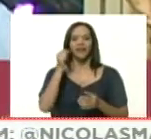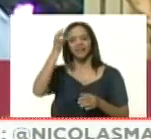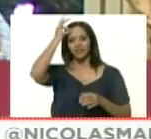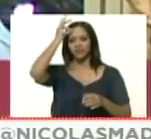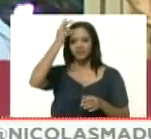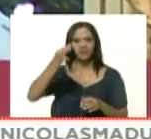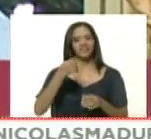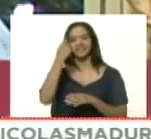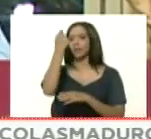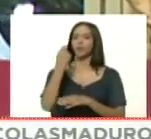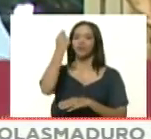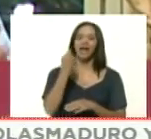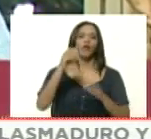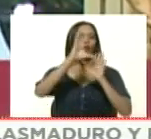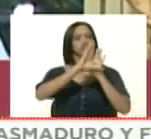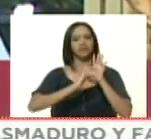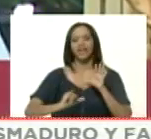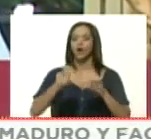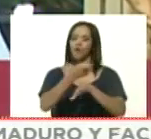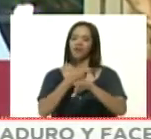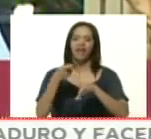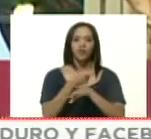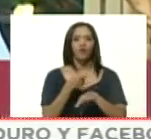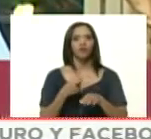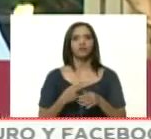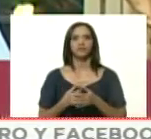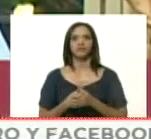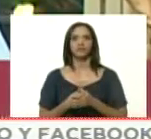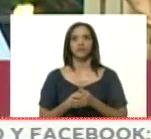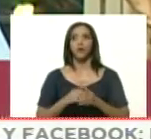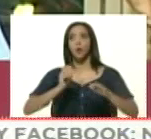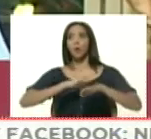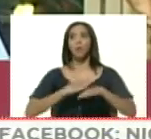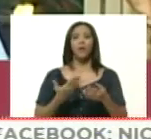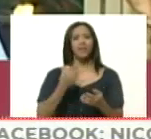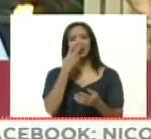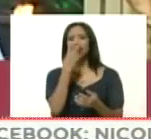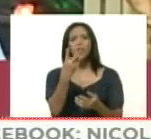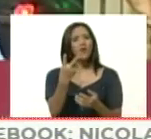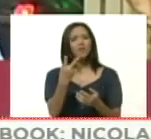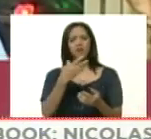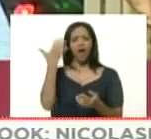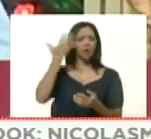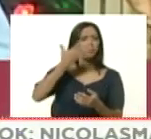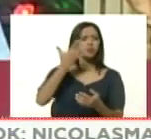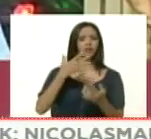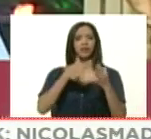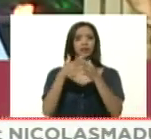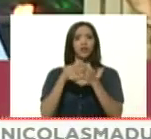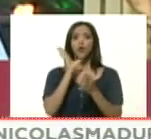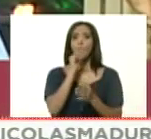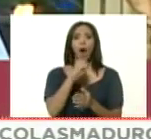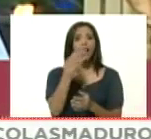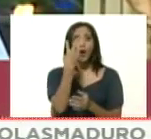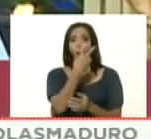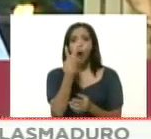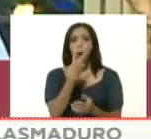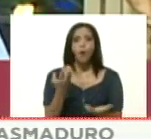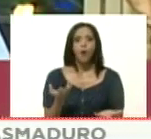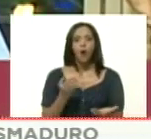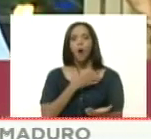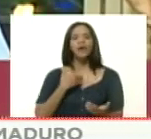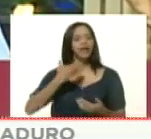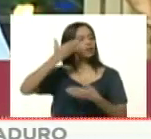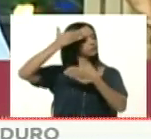diputados, constituyentes, gobernadores, gobernadoras. ¿Por qué no lo ve el imperialismo? ¿No tiene ojos para ver o quiere taparse